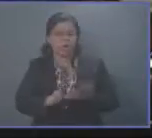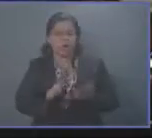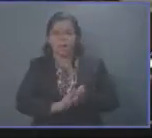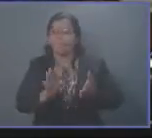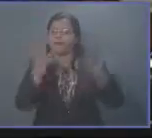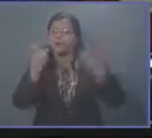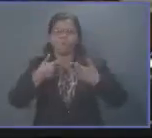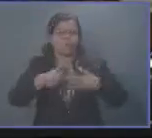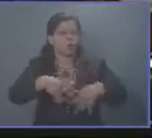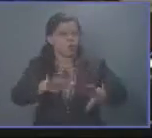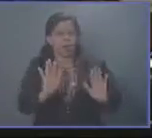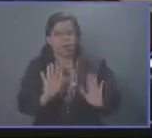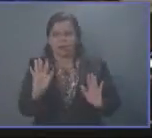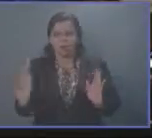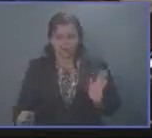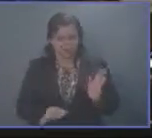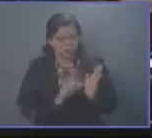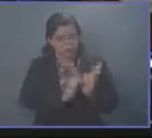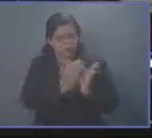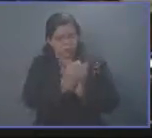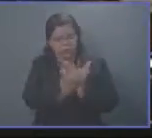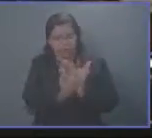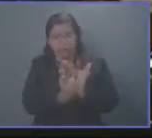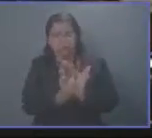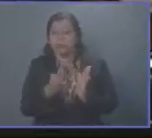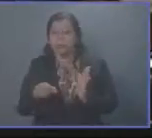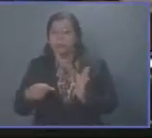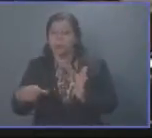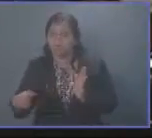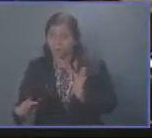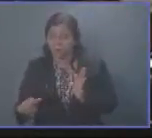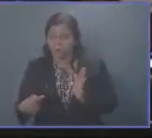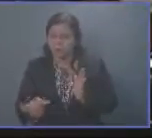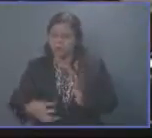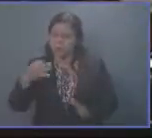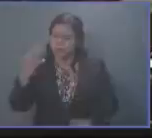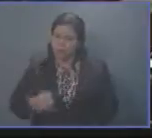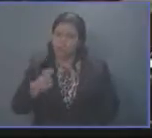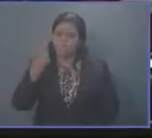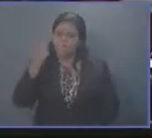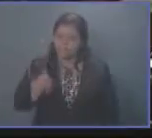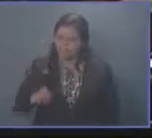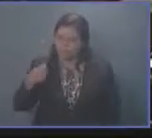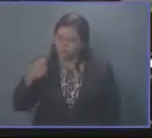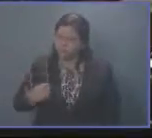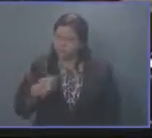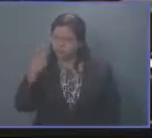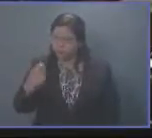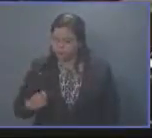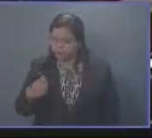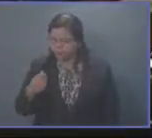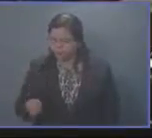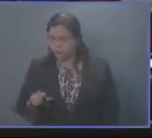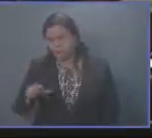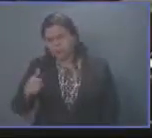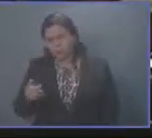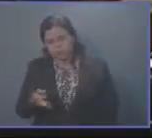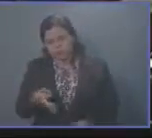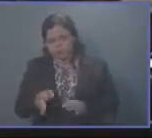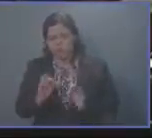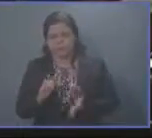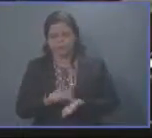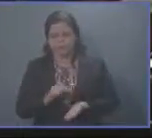de crédito en el estado de cuenta cuando se trate de compra en cuota u otra modalidad de crédito,